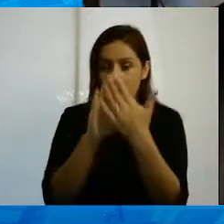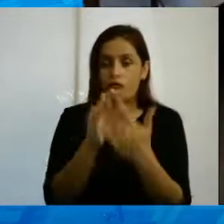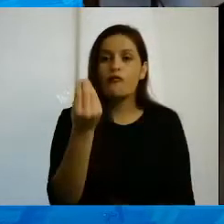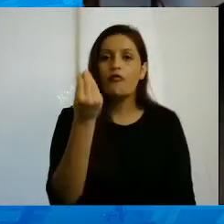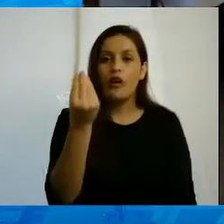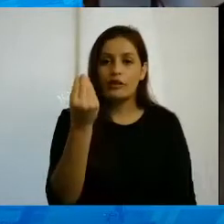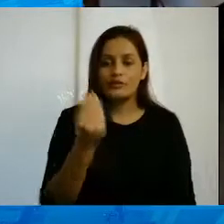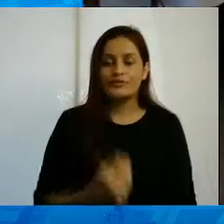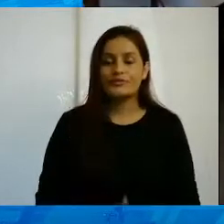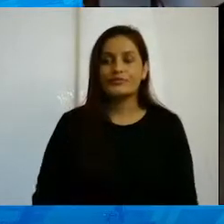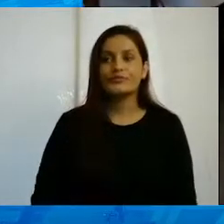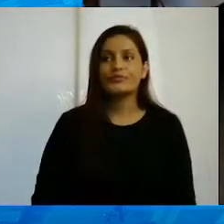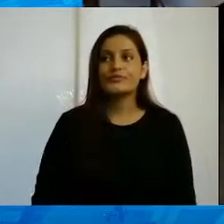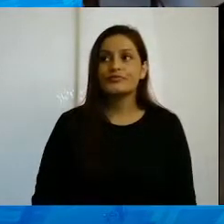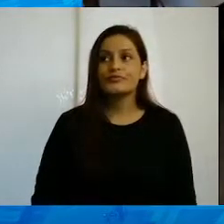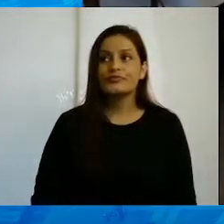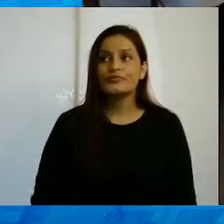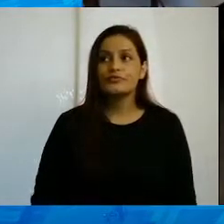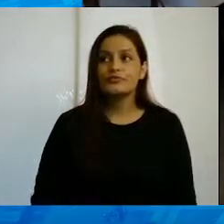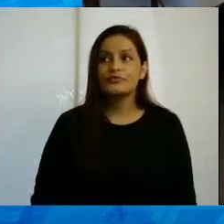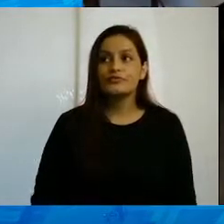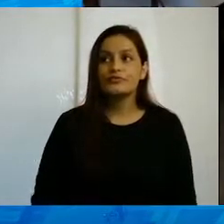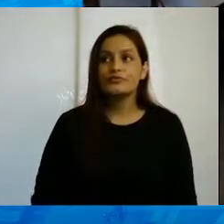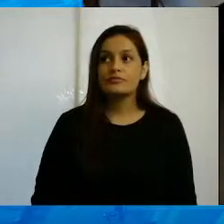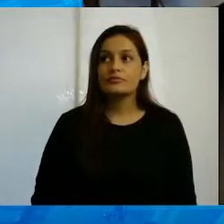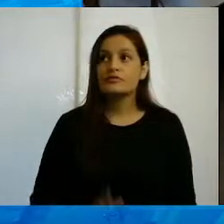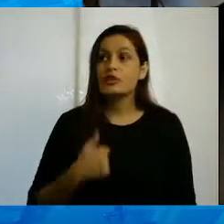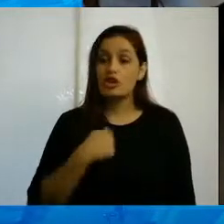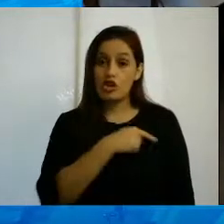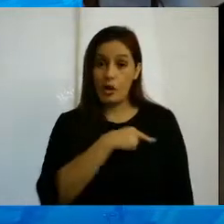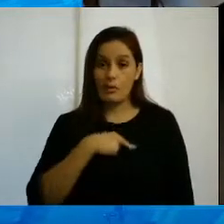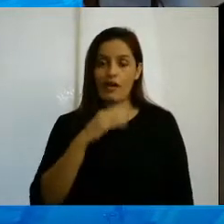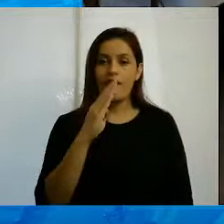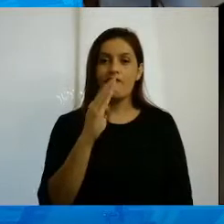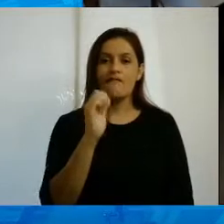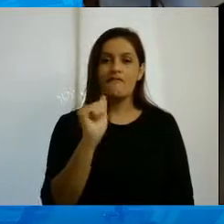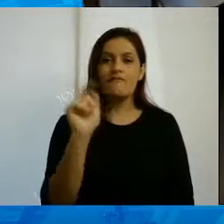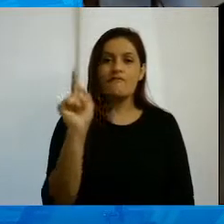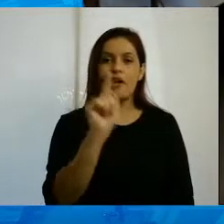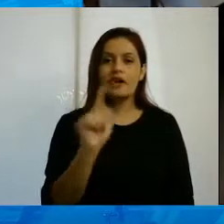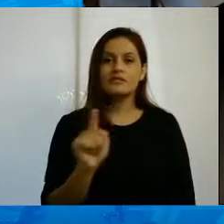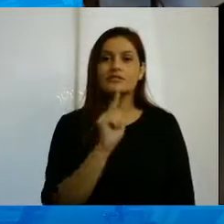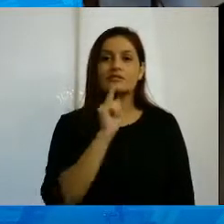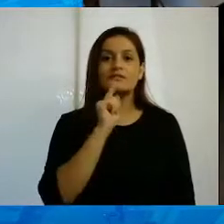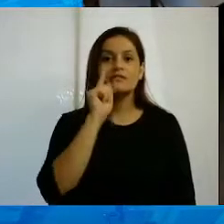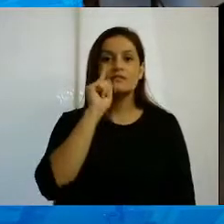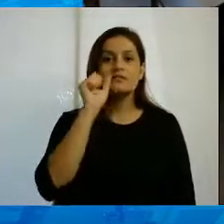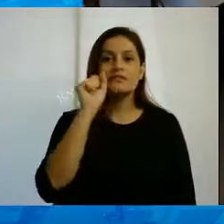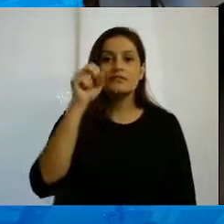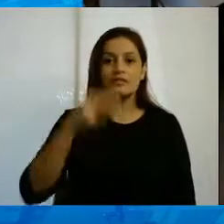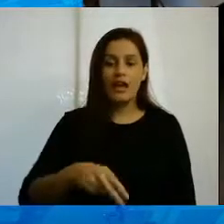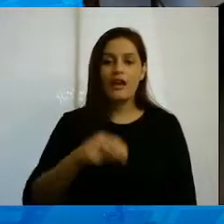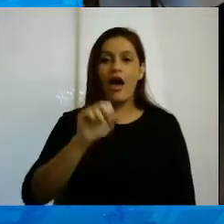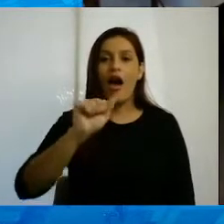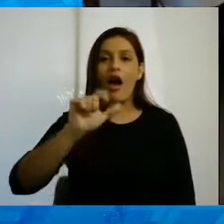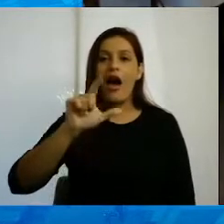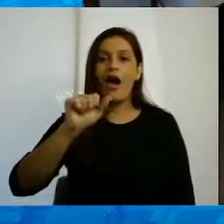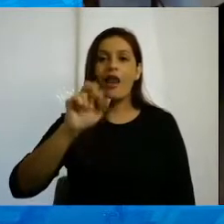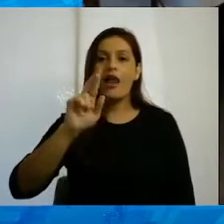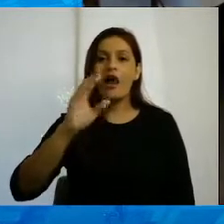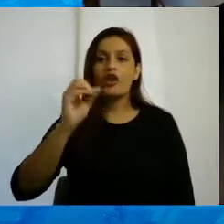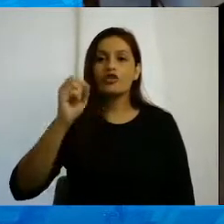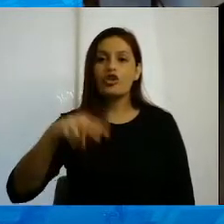gesto en la política. Y mi nombre es Bastián Alarcón, soy activista socioambiental,